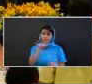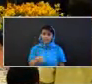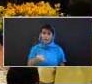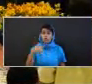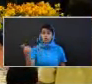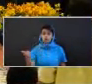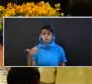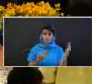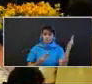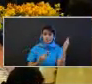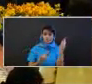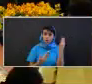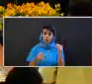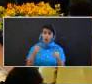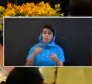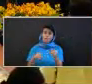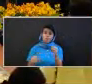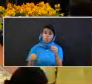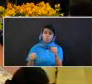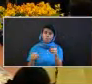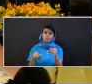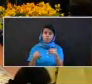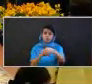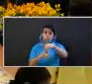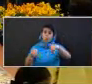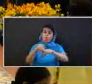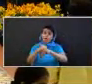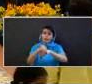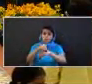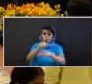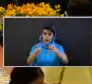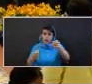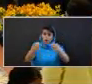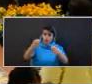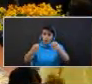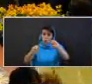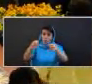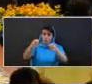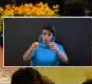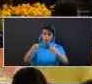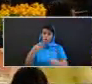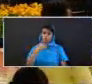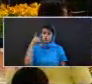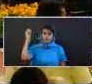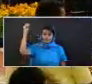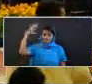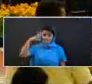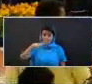Movilicemos los vehículos para dar lugar a los hermanos del siguiente servicio. Dios le bendiga.